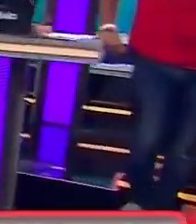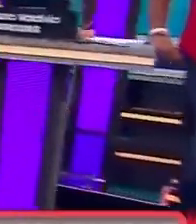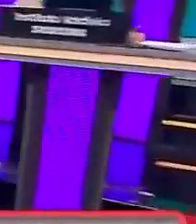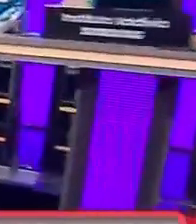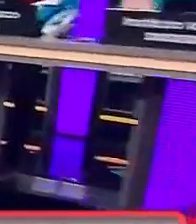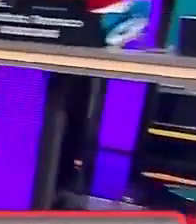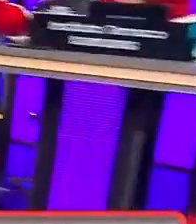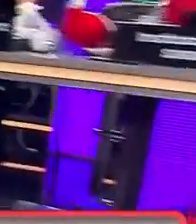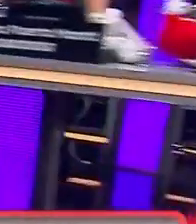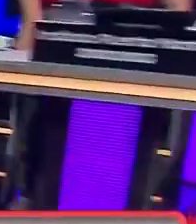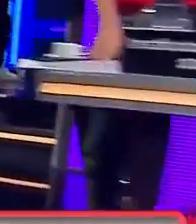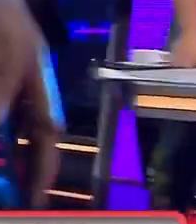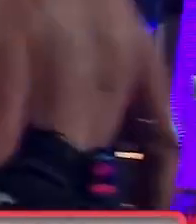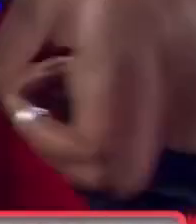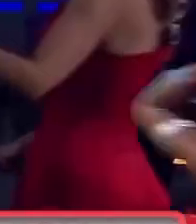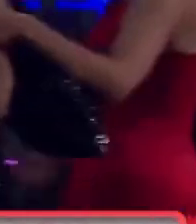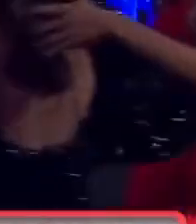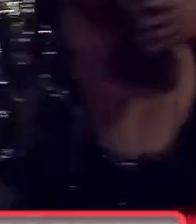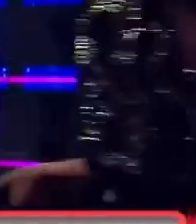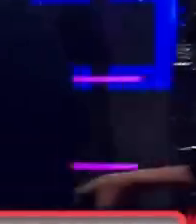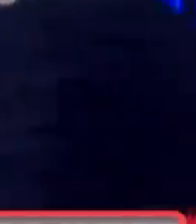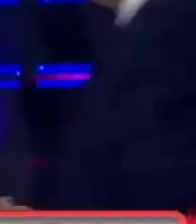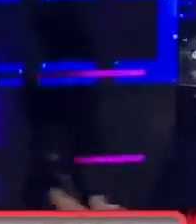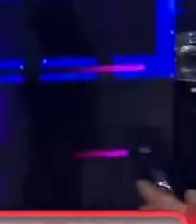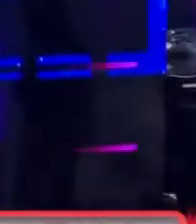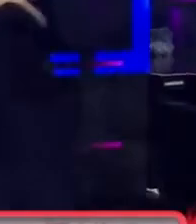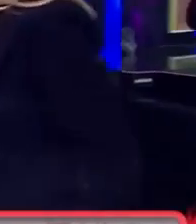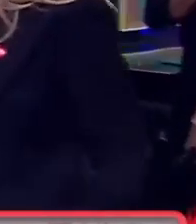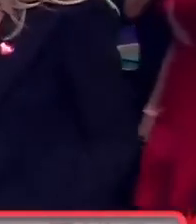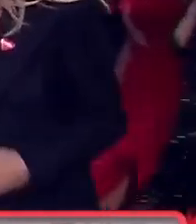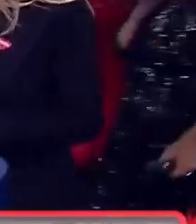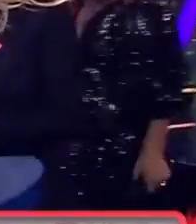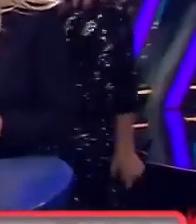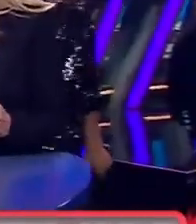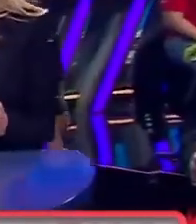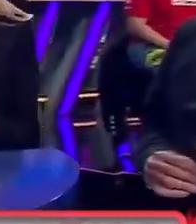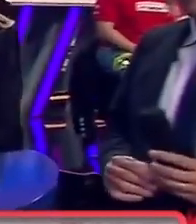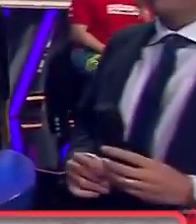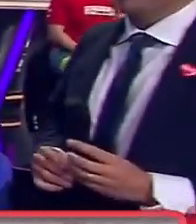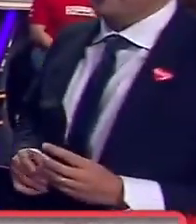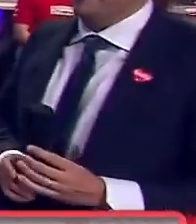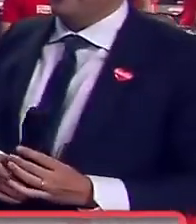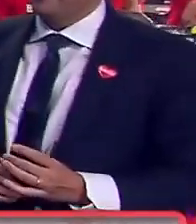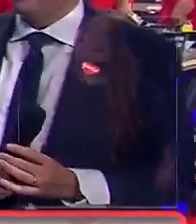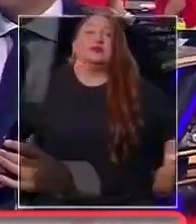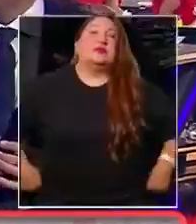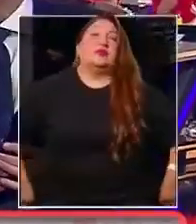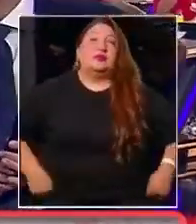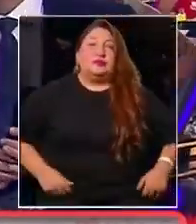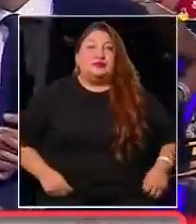próximo cómputo el último cómputo de la noche